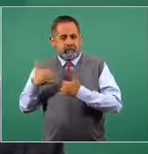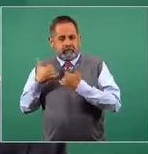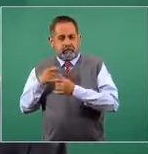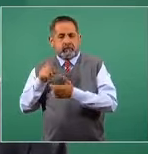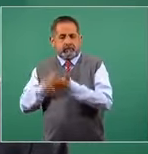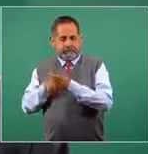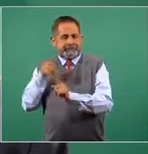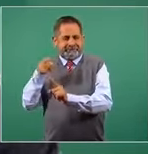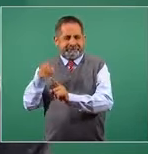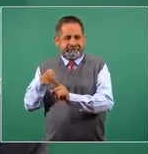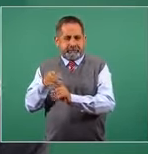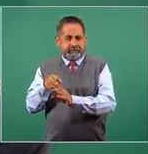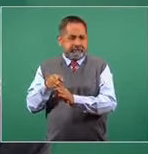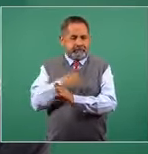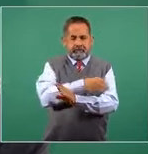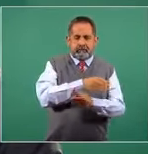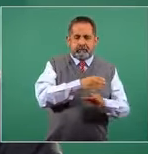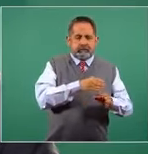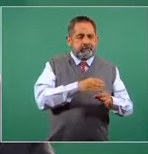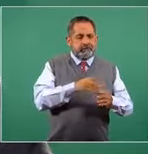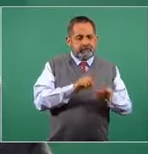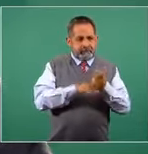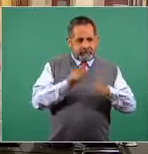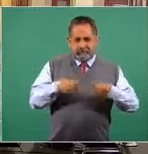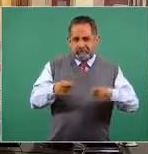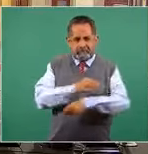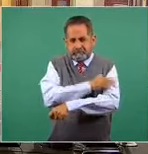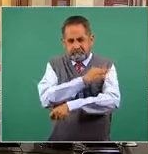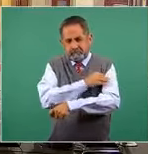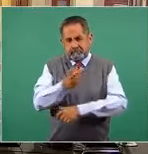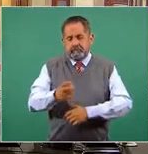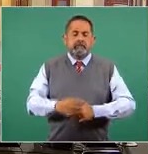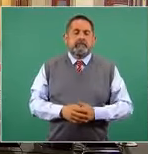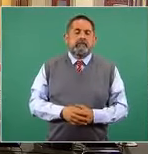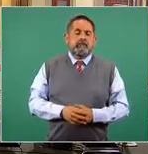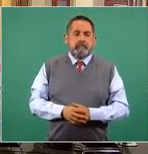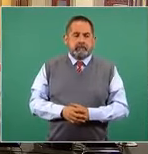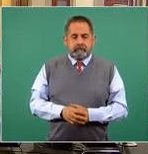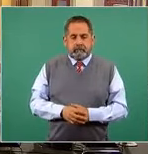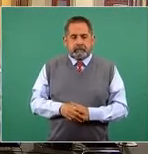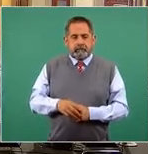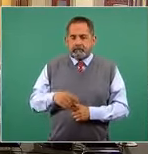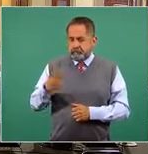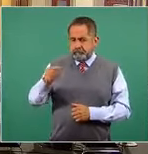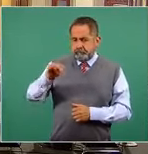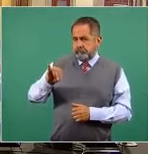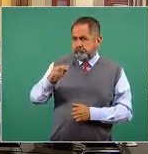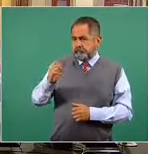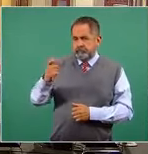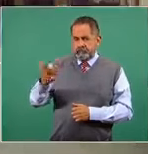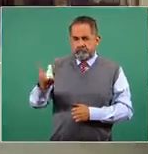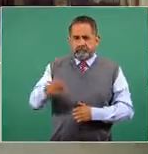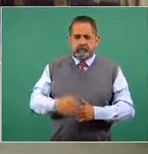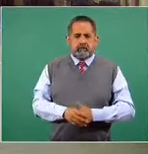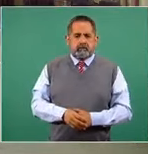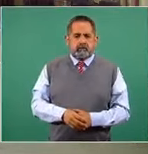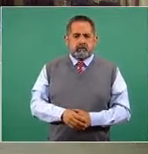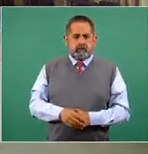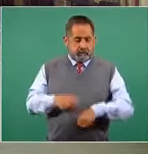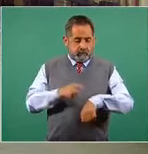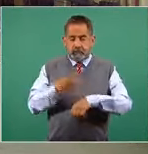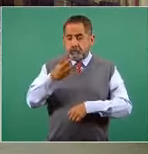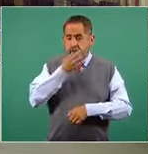que ponemos esta edad para la recuperación de coberturas. Gracias. Muchas gracias. Miguel Rico, por favor. Gracias. Nos quedan